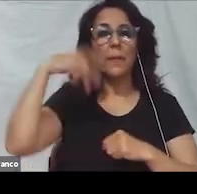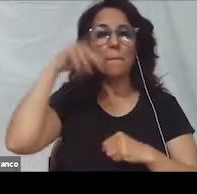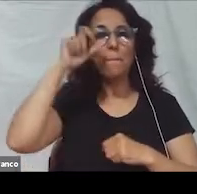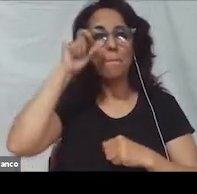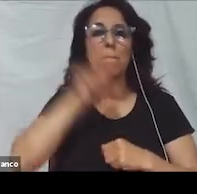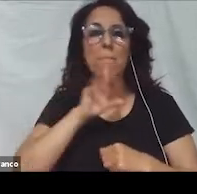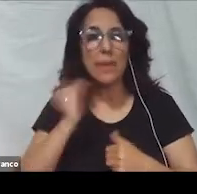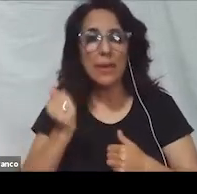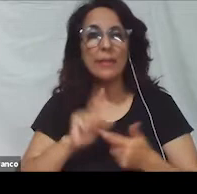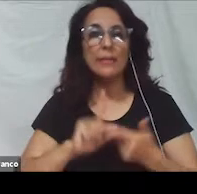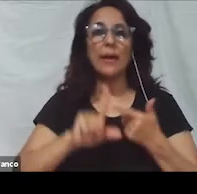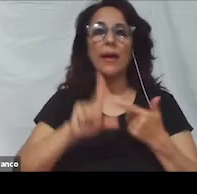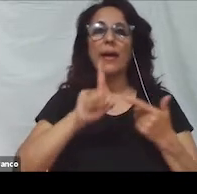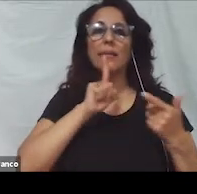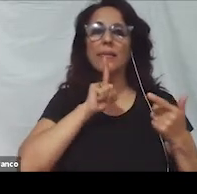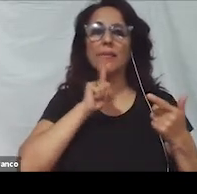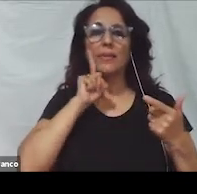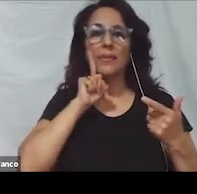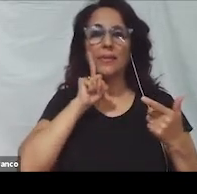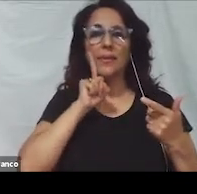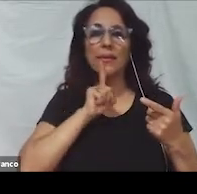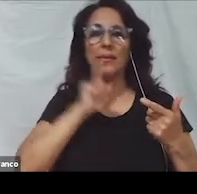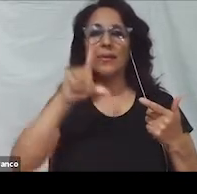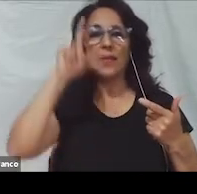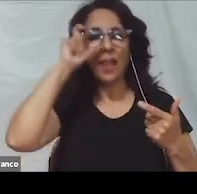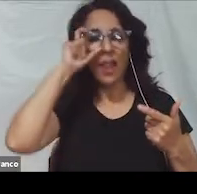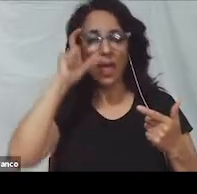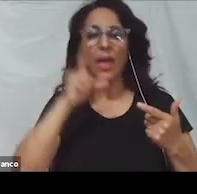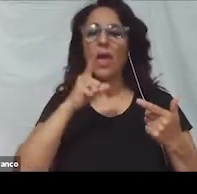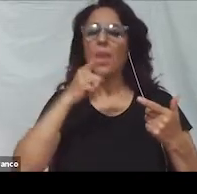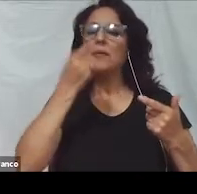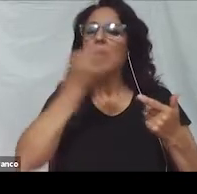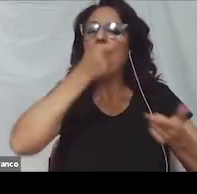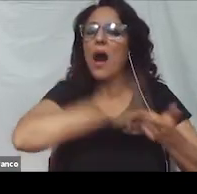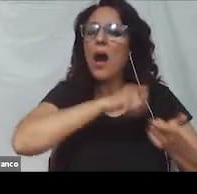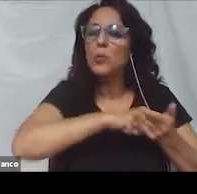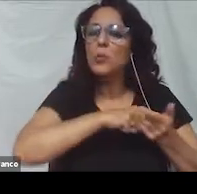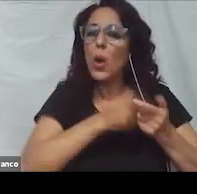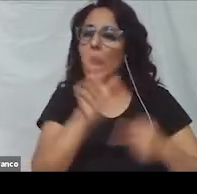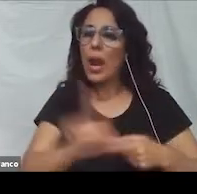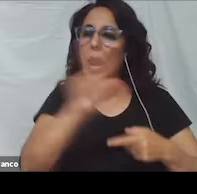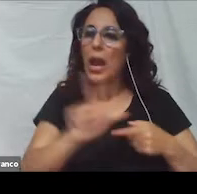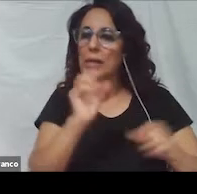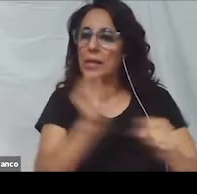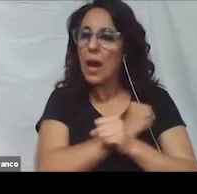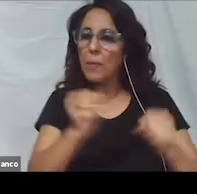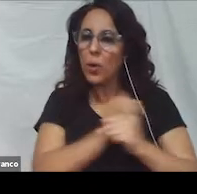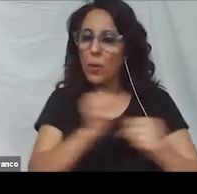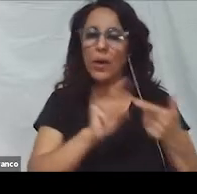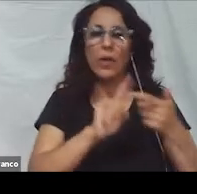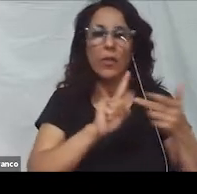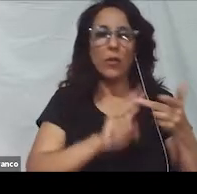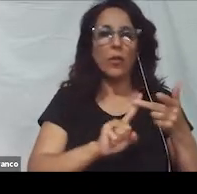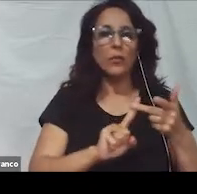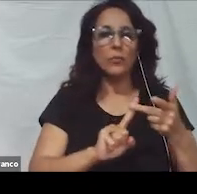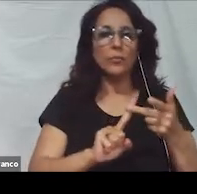que me permite agregar metadatos, como por ejemplo la autoría o la licencia, y tiene la etiqueta charset,